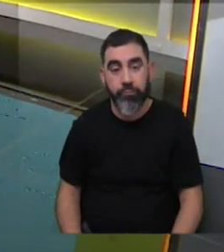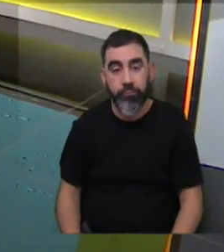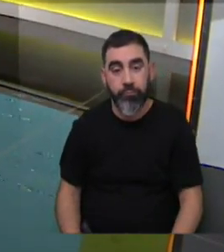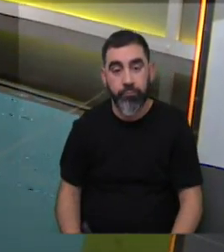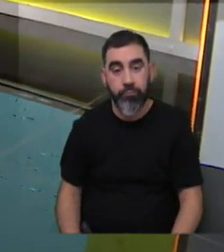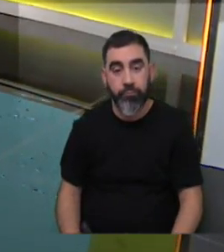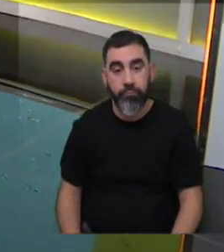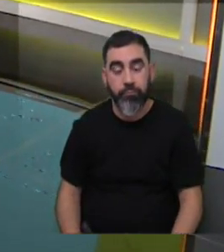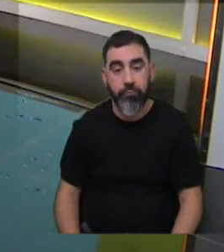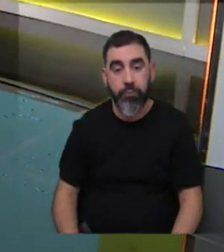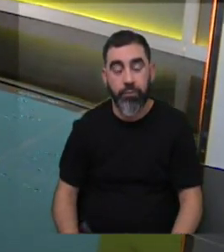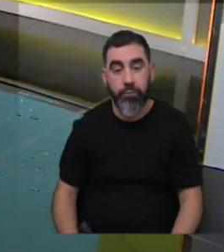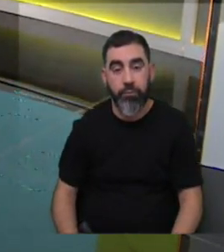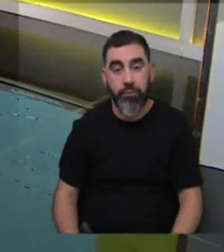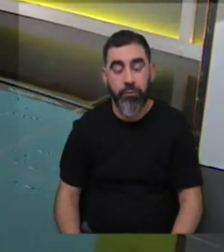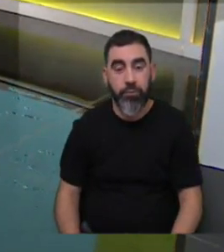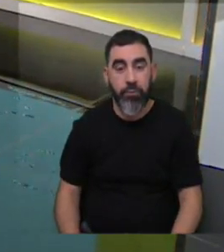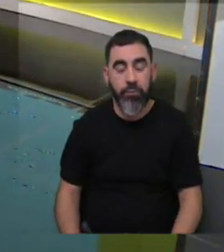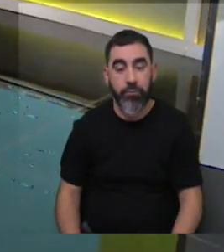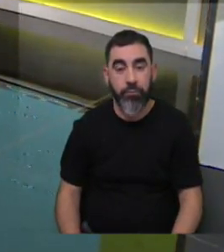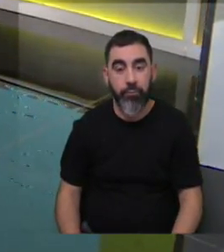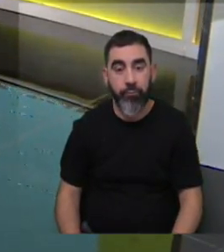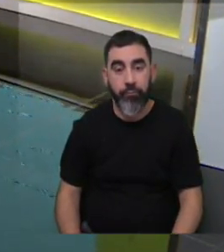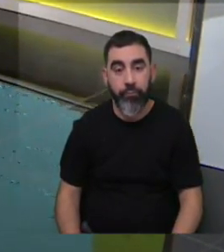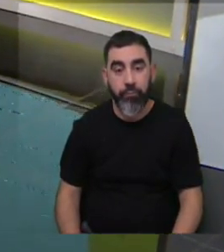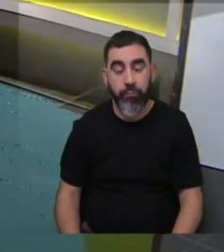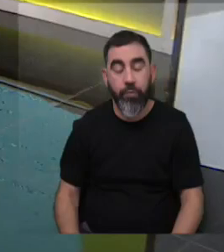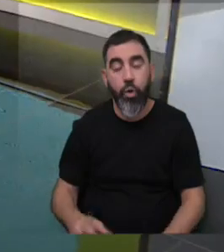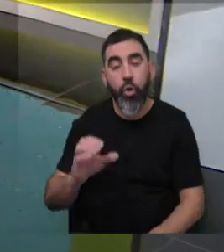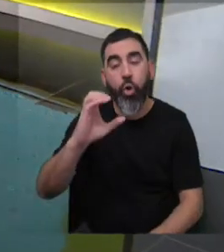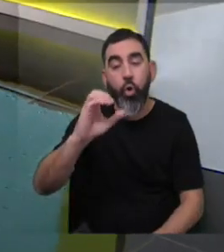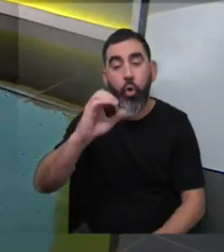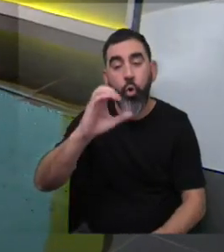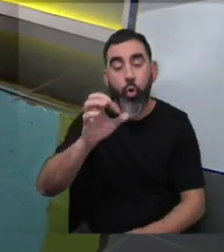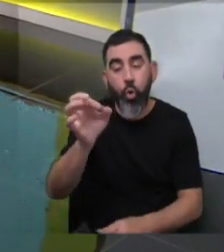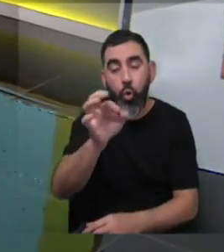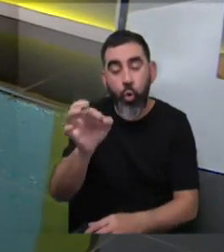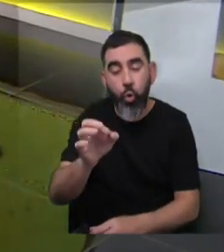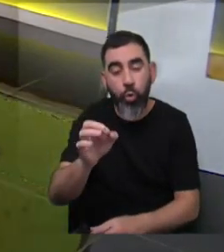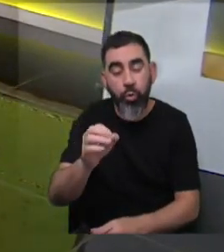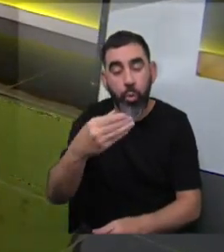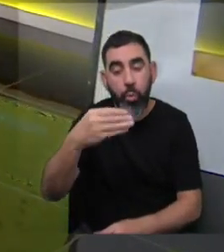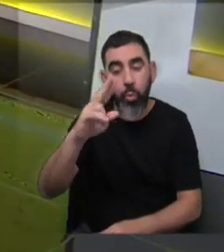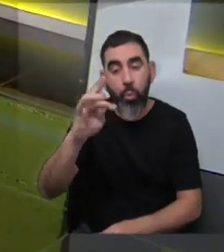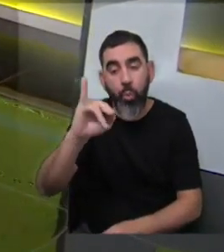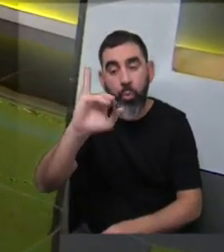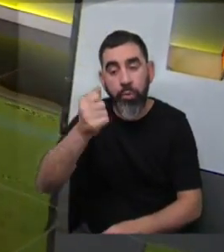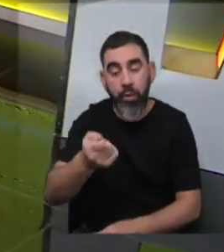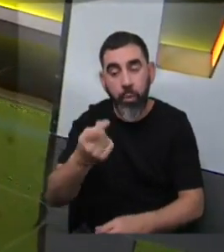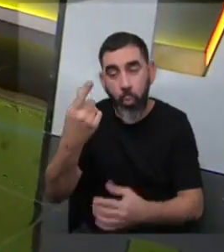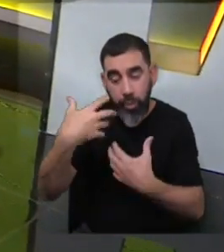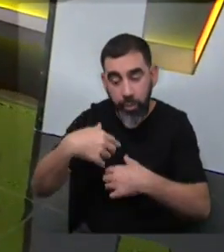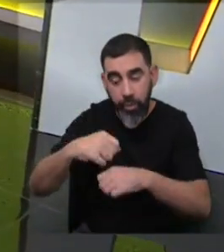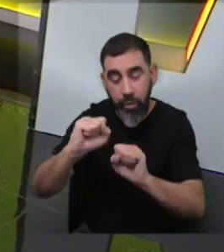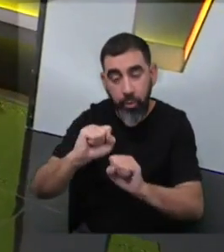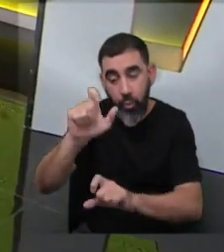en, en la última parte del informe. Una, los coquitos, ¿no?, de Butiá y de Pindó, y cómo un hallazgo arqueológico en una